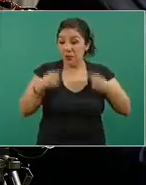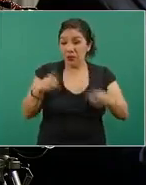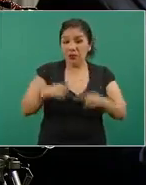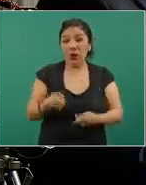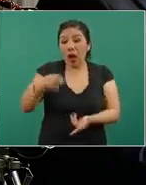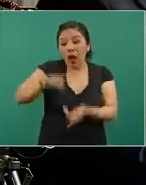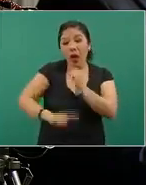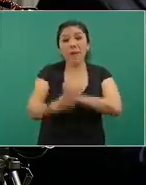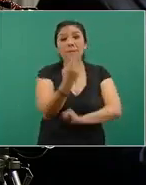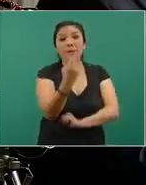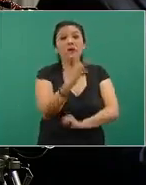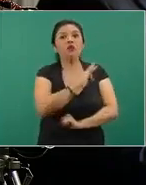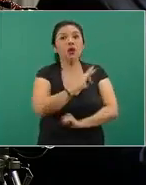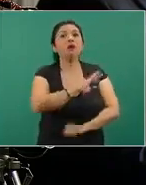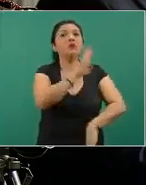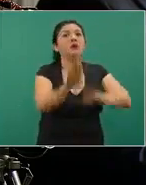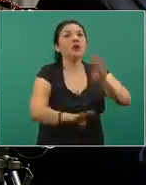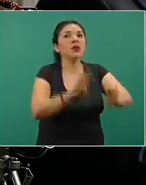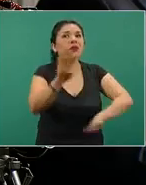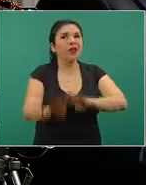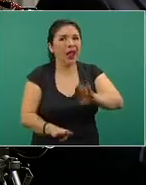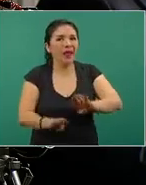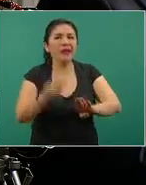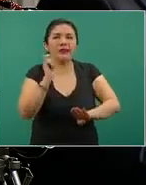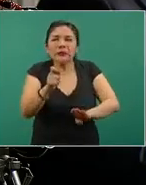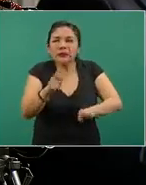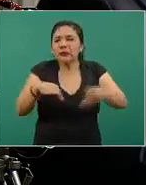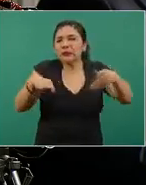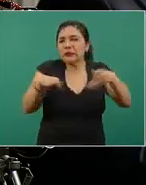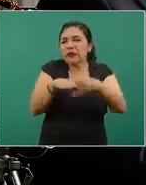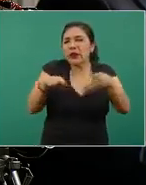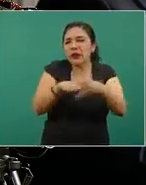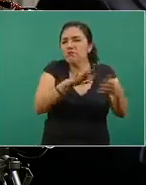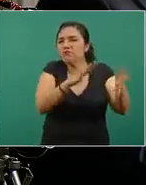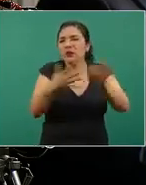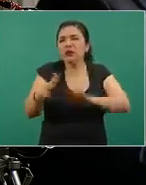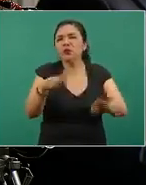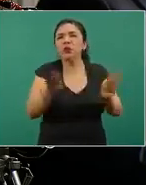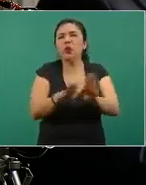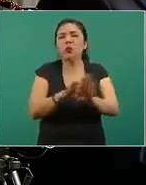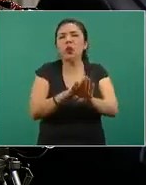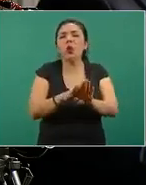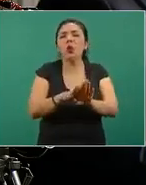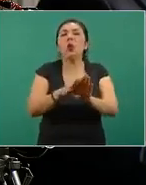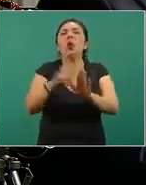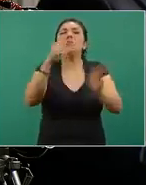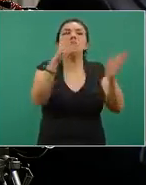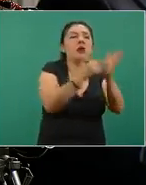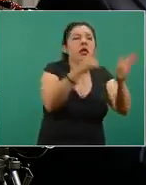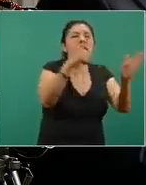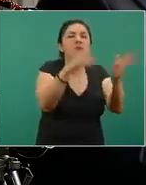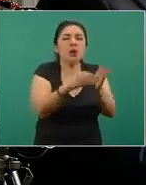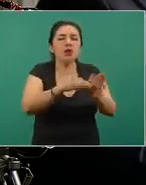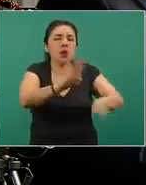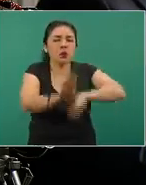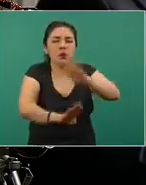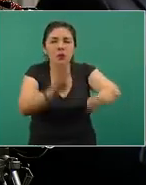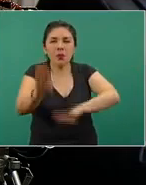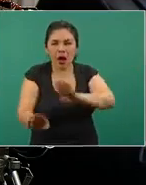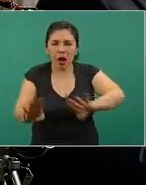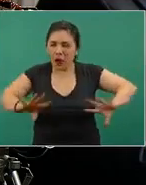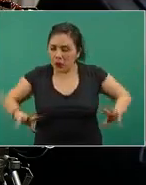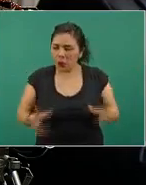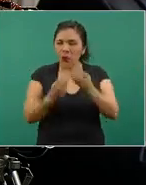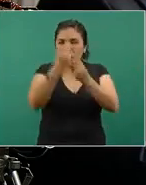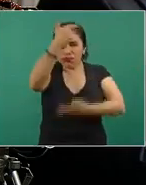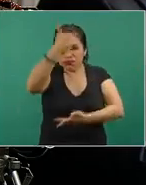Esto nos daría más o menos entre los miles de muertos que hoy tenemos, ¿no? Más o